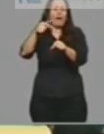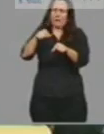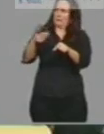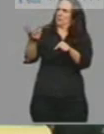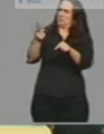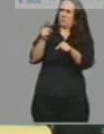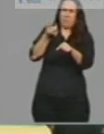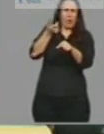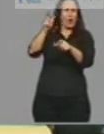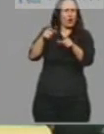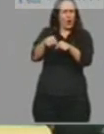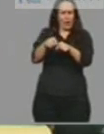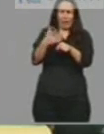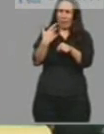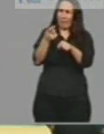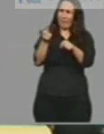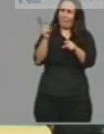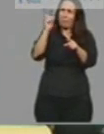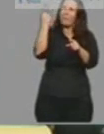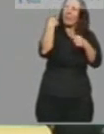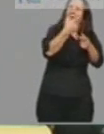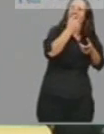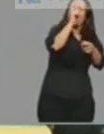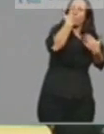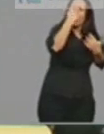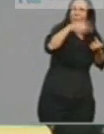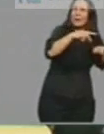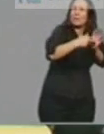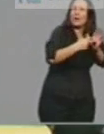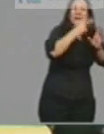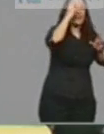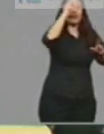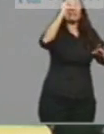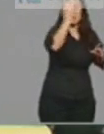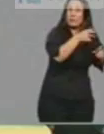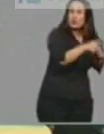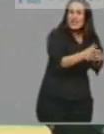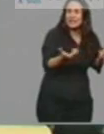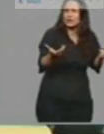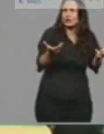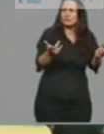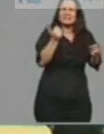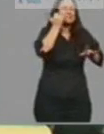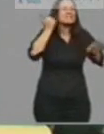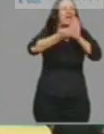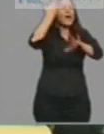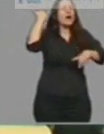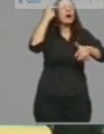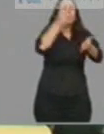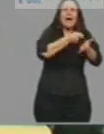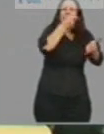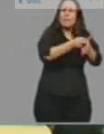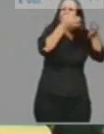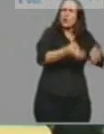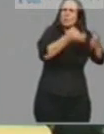juego al 93% de los acreedores y con las cifras que hemos pagado y que tendremos que